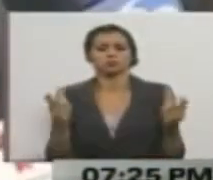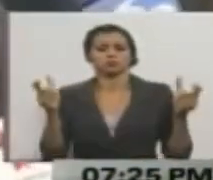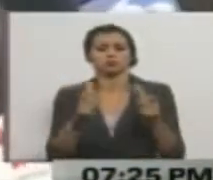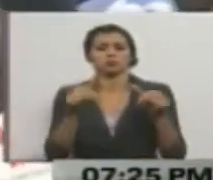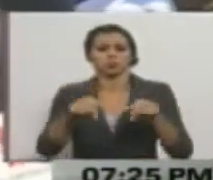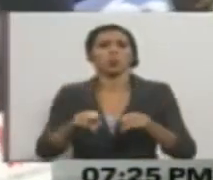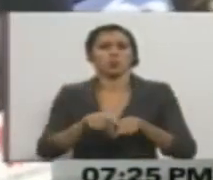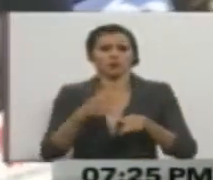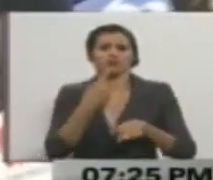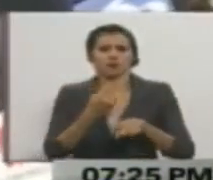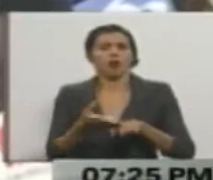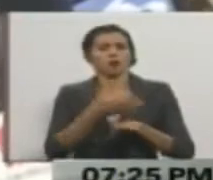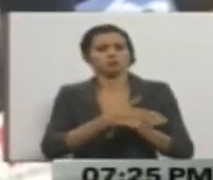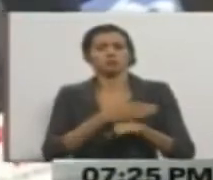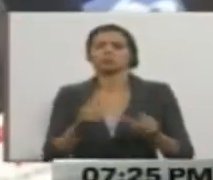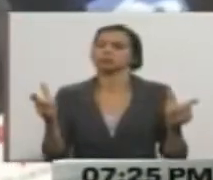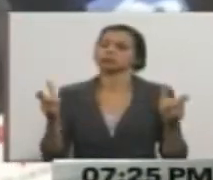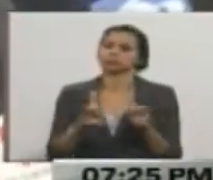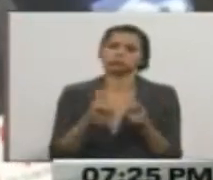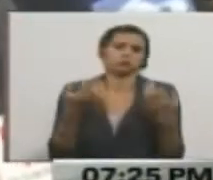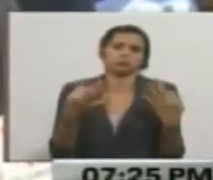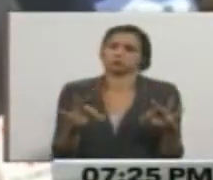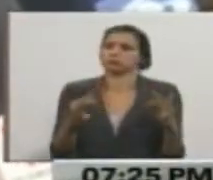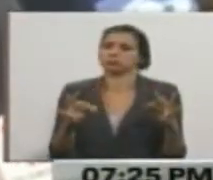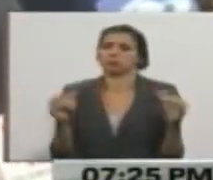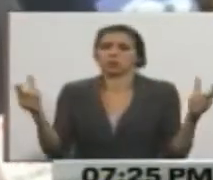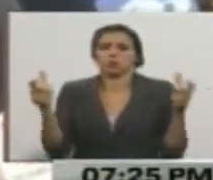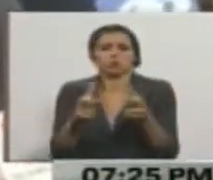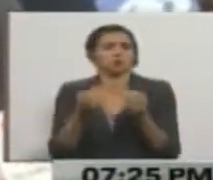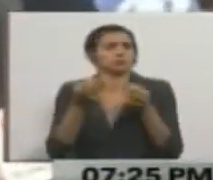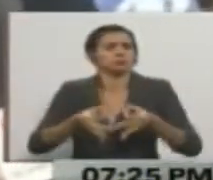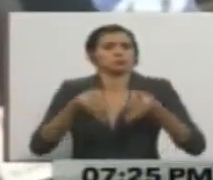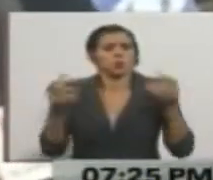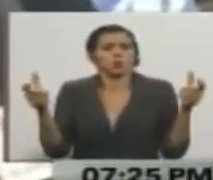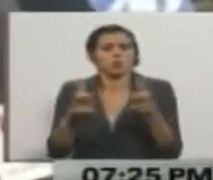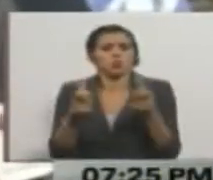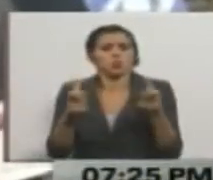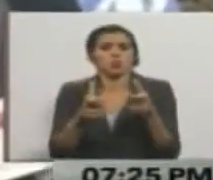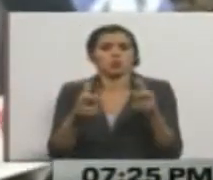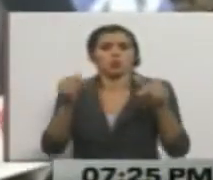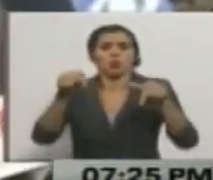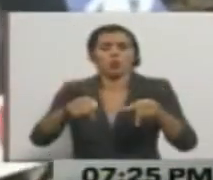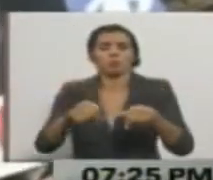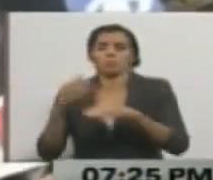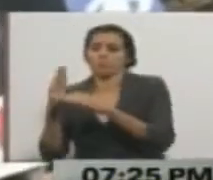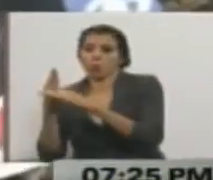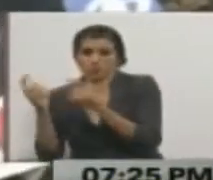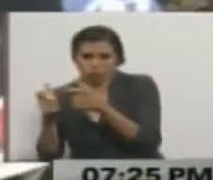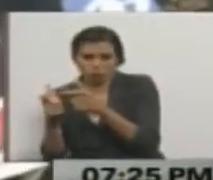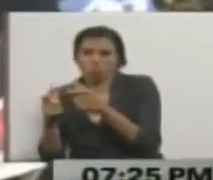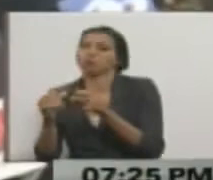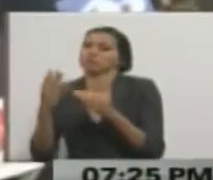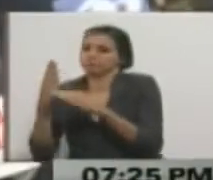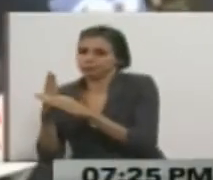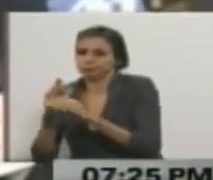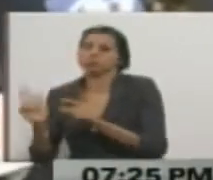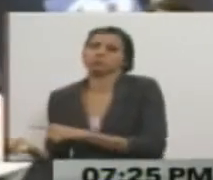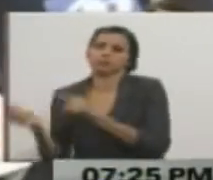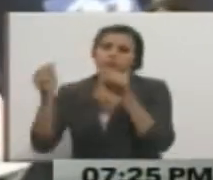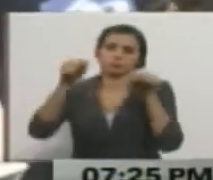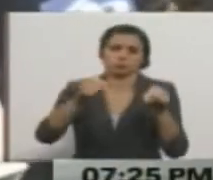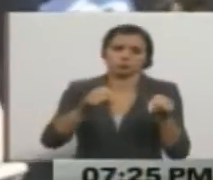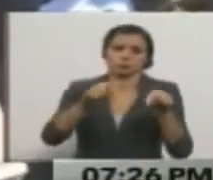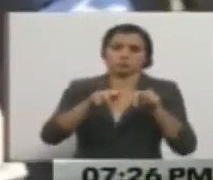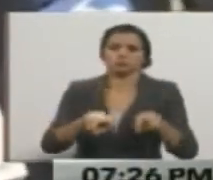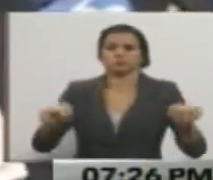habíamos dicho, como habíamos anunciado el país, en sesión permanente, y hoy hacemos un alto, en este momento hacemos un alto en esta